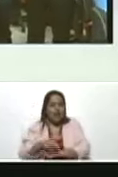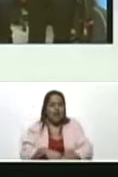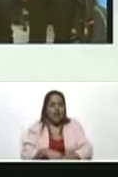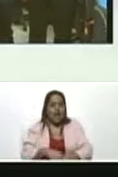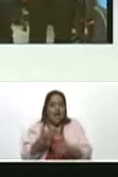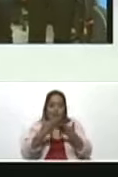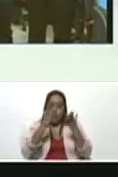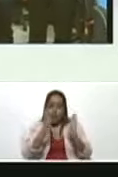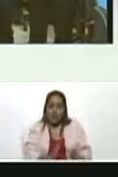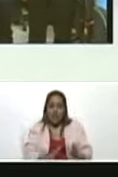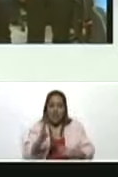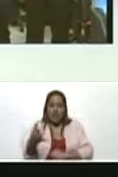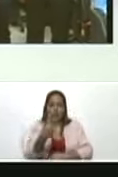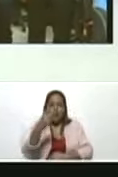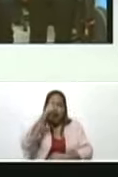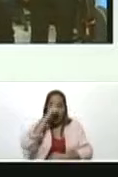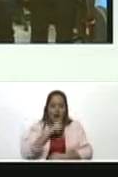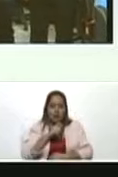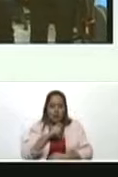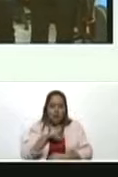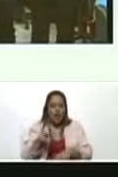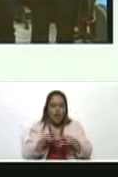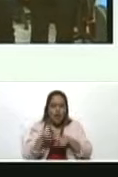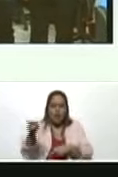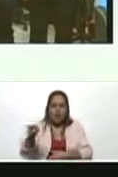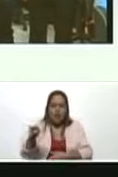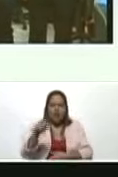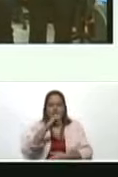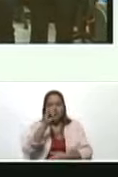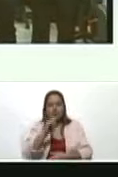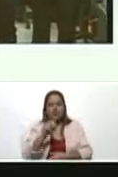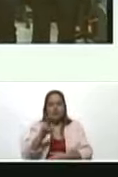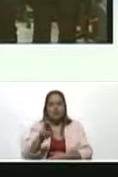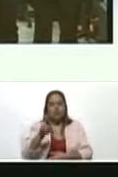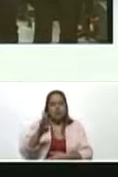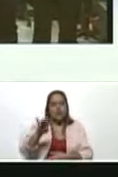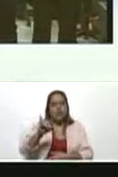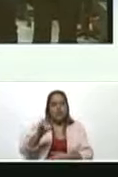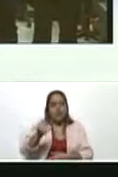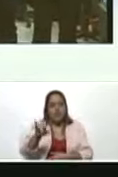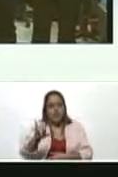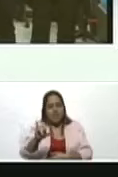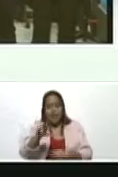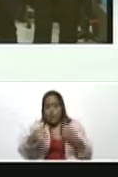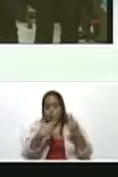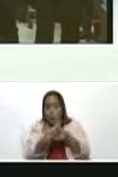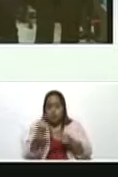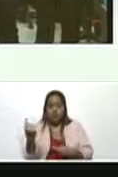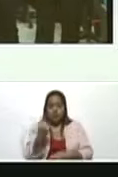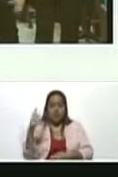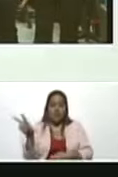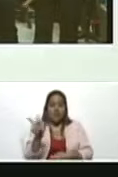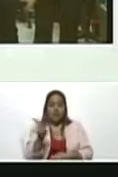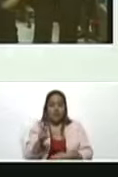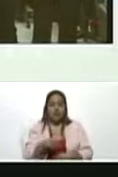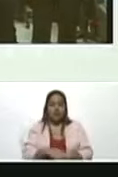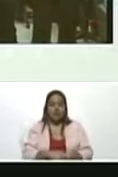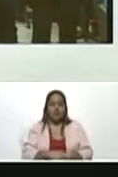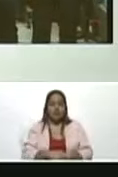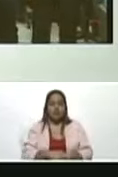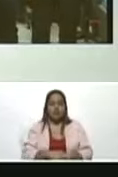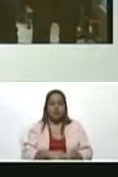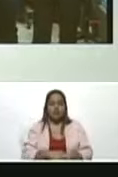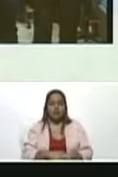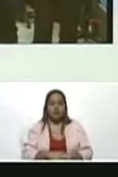una estudiante de cuarto año como Zubeidy Eulacia? Jamás, solo en Venezuela. Zubeidy.